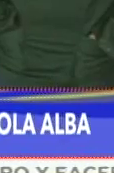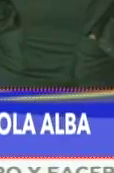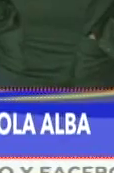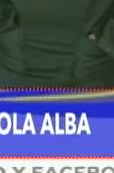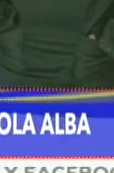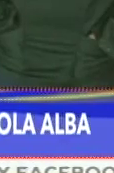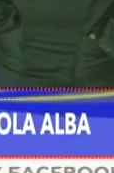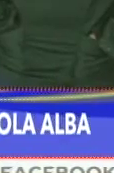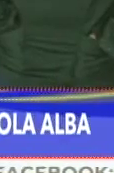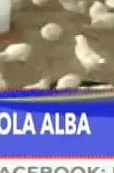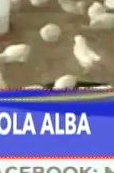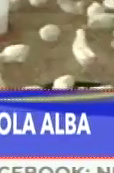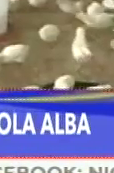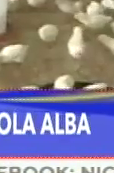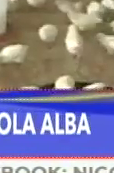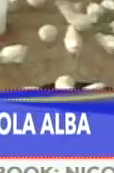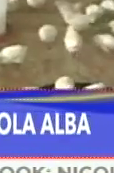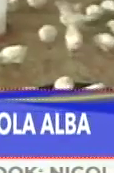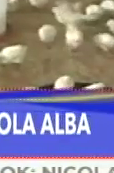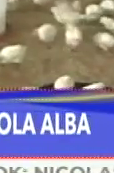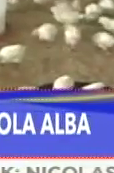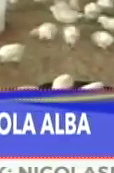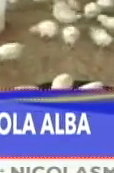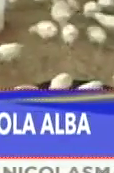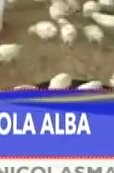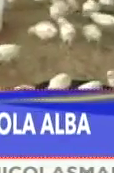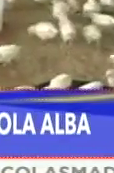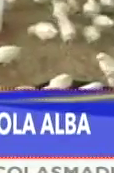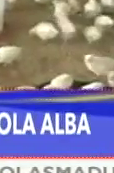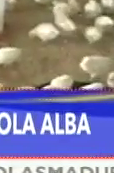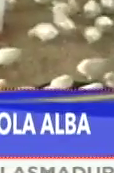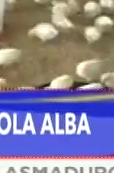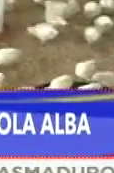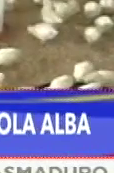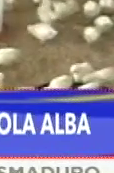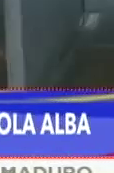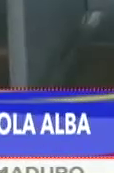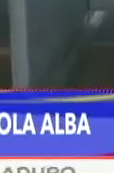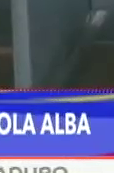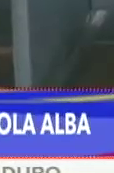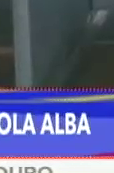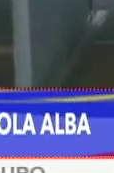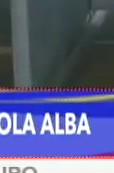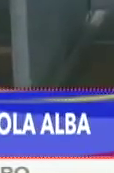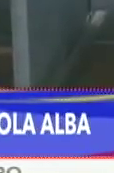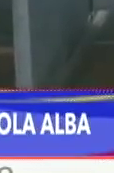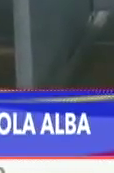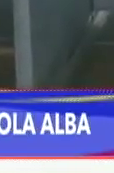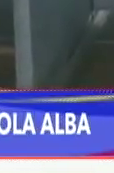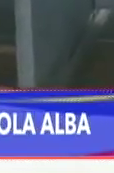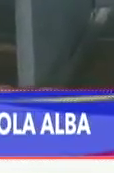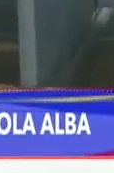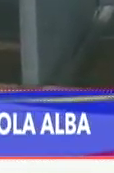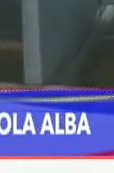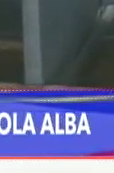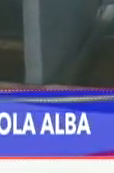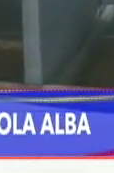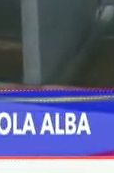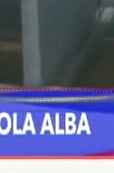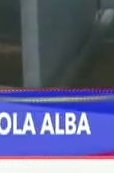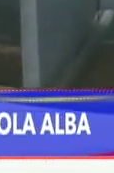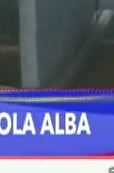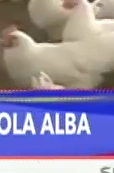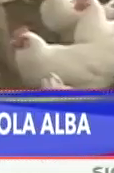Donald Trump, nosotros no paramos de producir. Aquí a mi lado, Jairo Rodríguez. Le voy a dar el pase a él para que